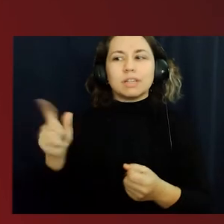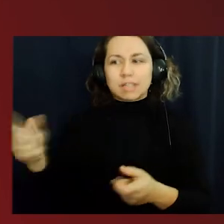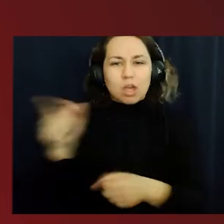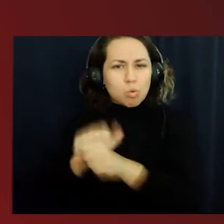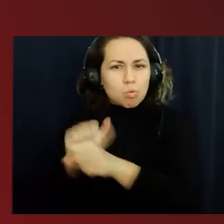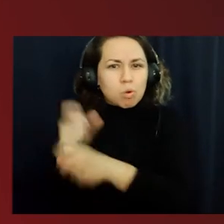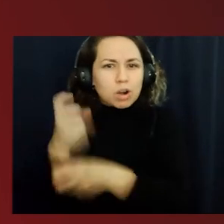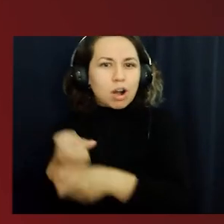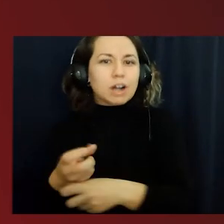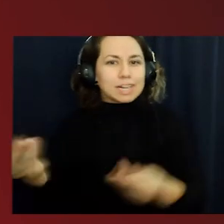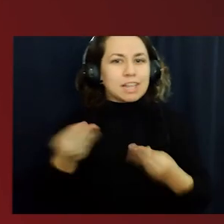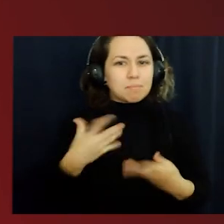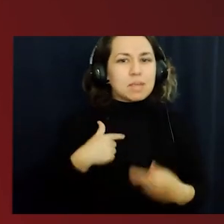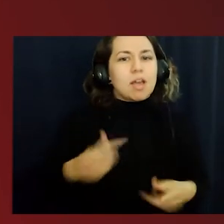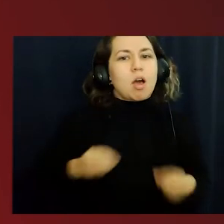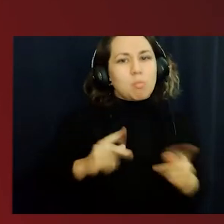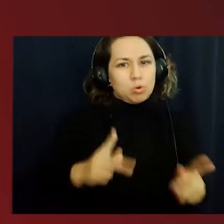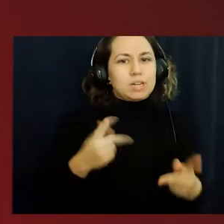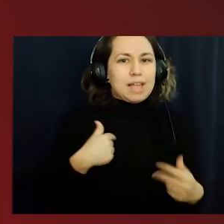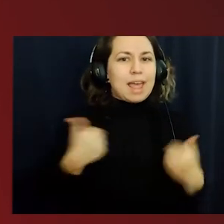para estar aquí hoy.